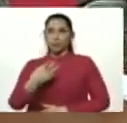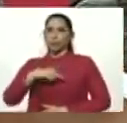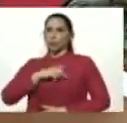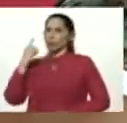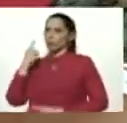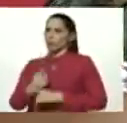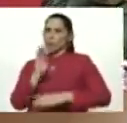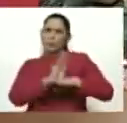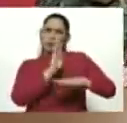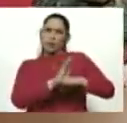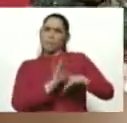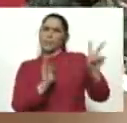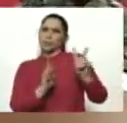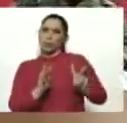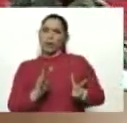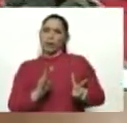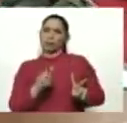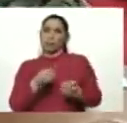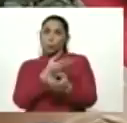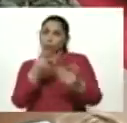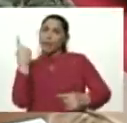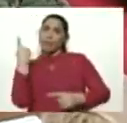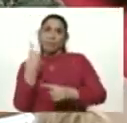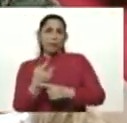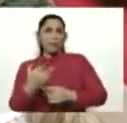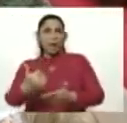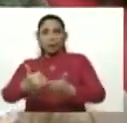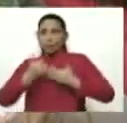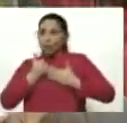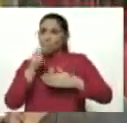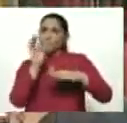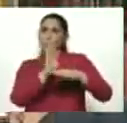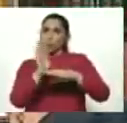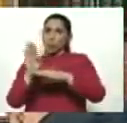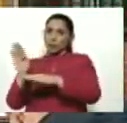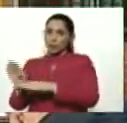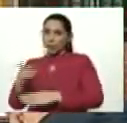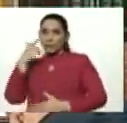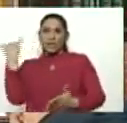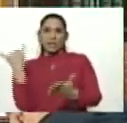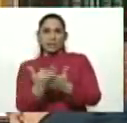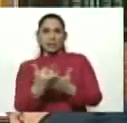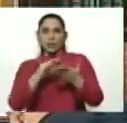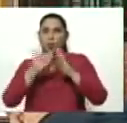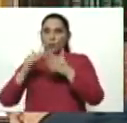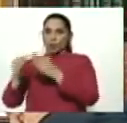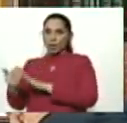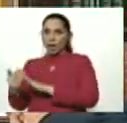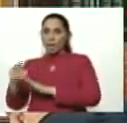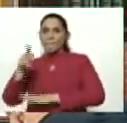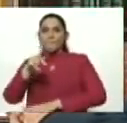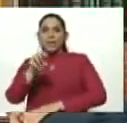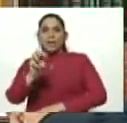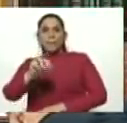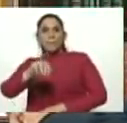proteger a Venezuela y ustedes me tienen que ayudar a protegerla. Fíjense el caso de la comunidad Pemón, mis hermanos Pemones.